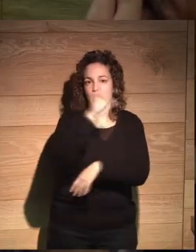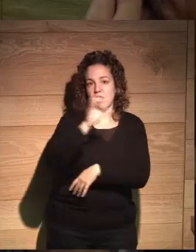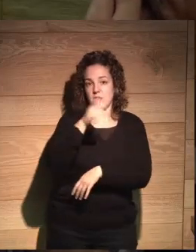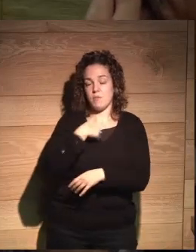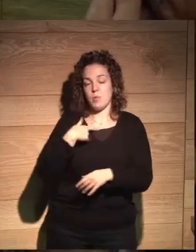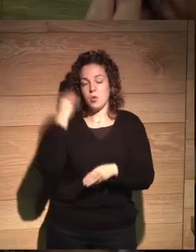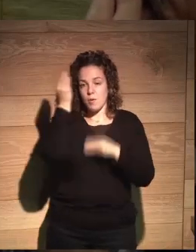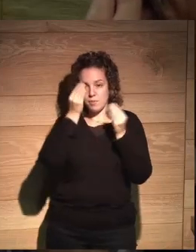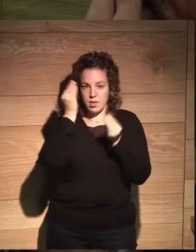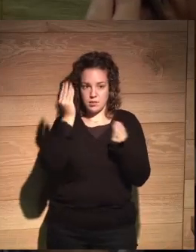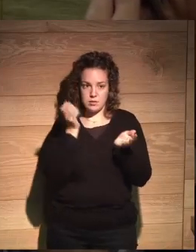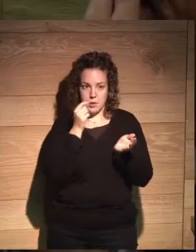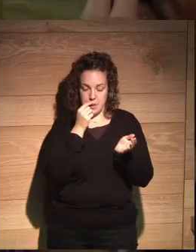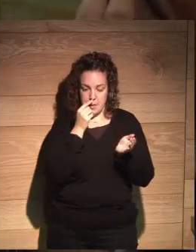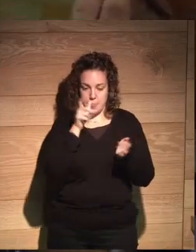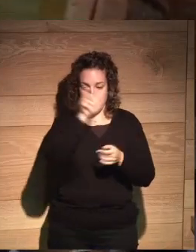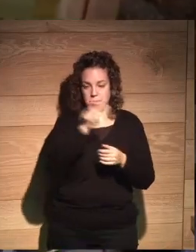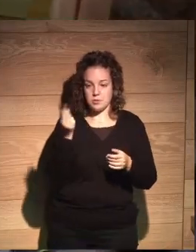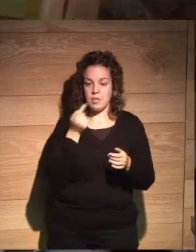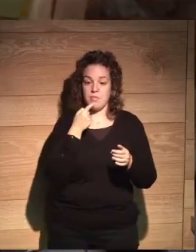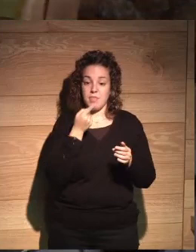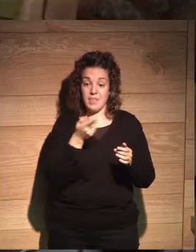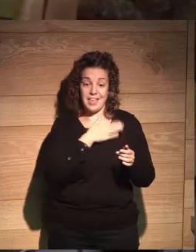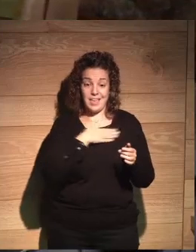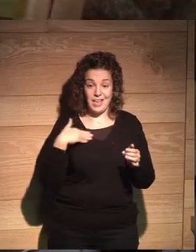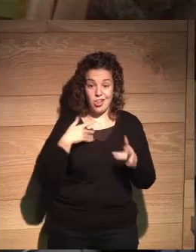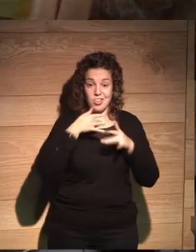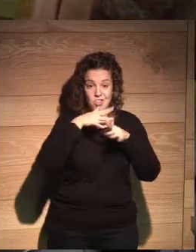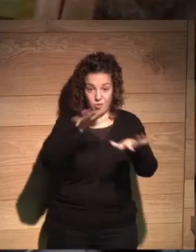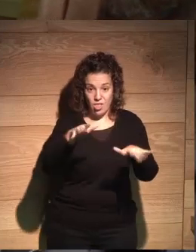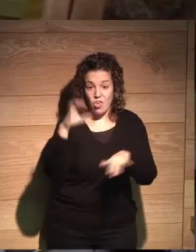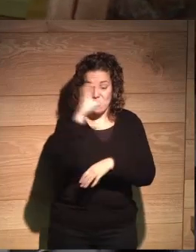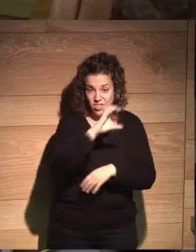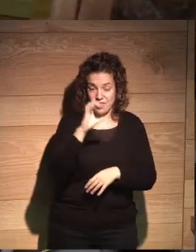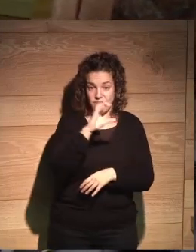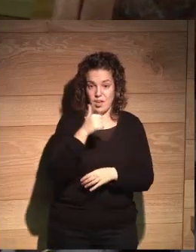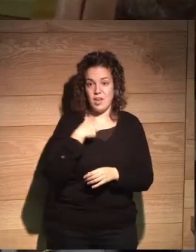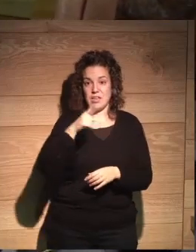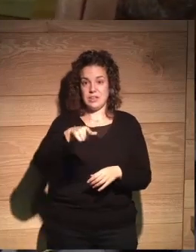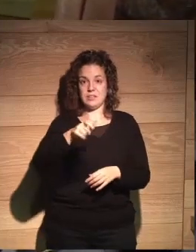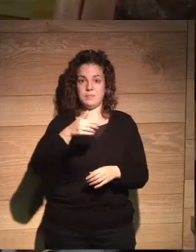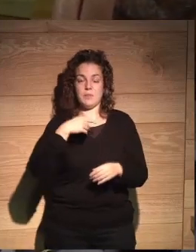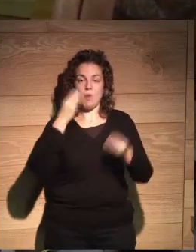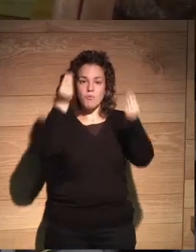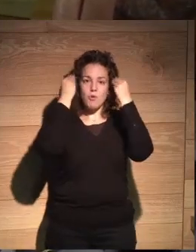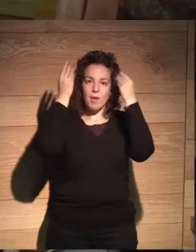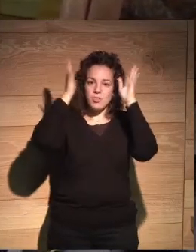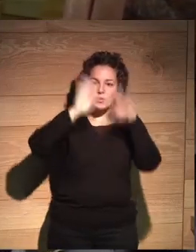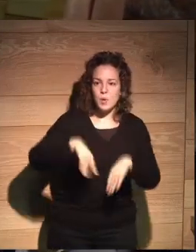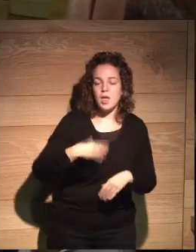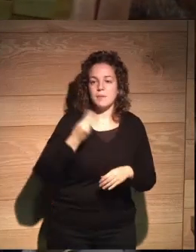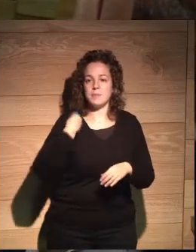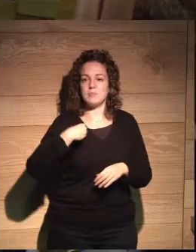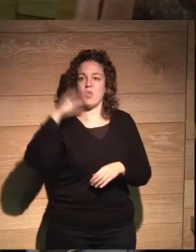Pero creo que las personas que dicen, quiero dedicarme a la divulgación científica, no tienen tanta formación como un científico que se